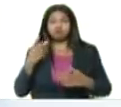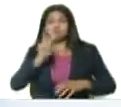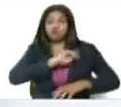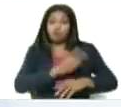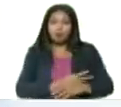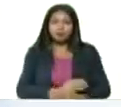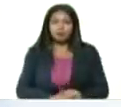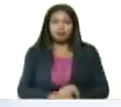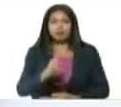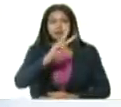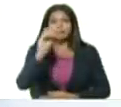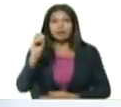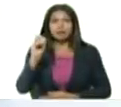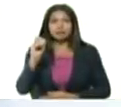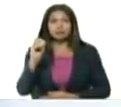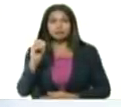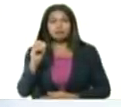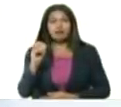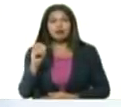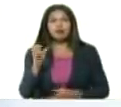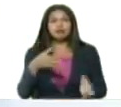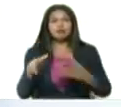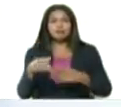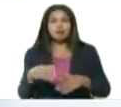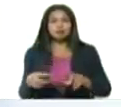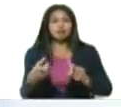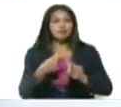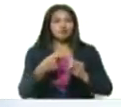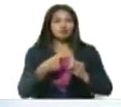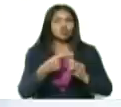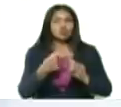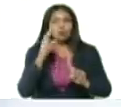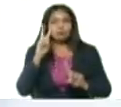20 de marzo ya le dio positivo la prueba del